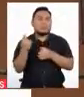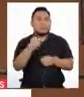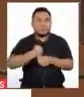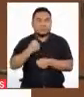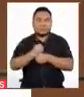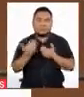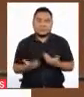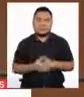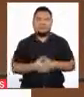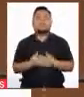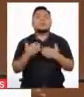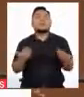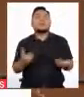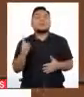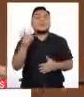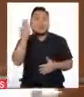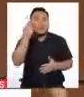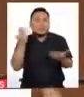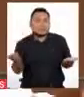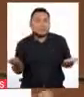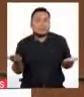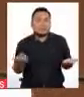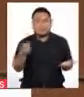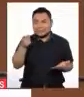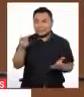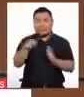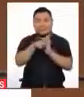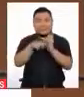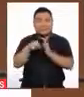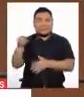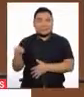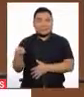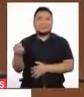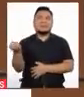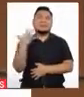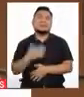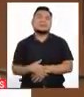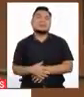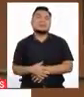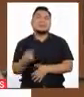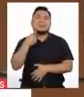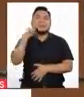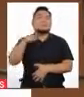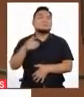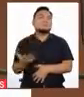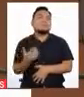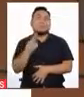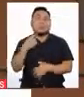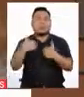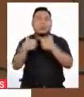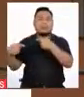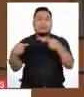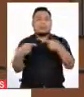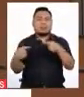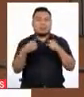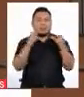entonces, no hay motivo, ni siquiera este tipo de normas, que nos deban generar una división entre